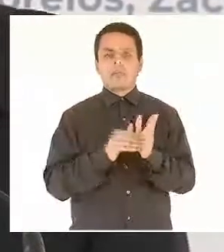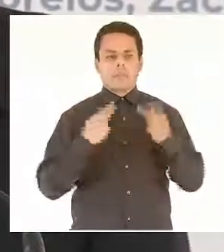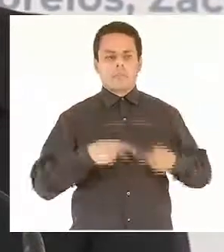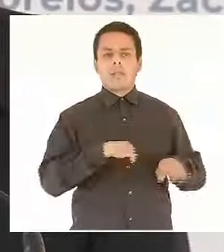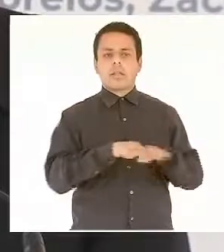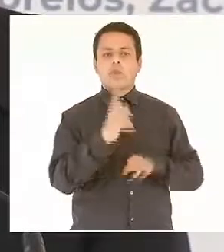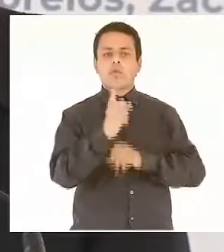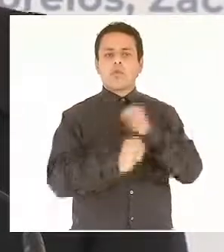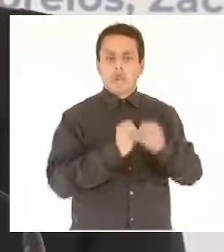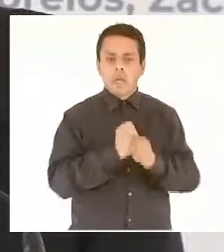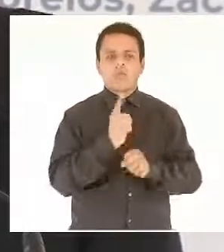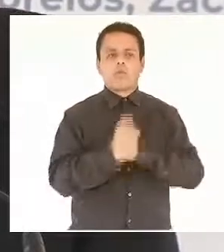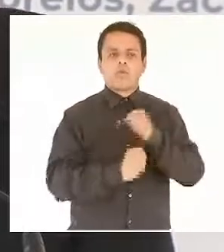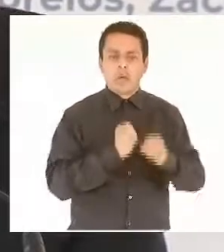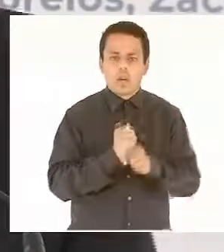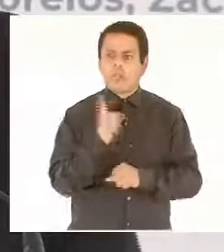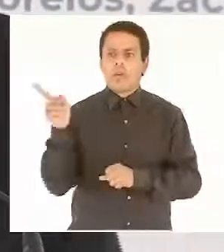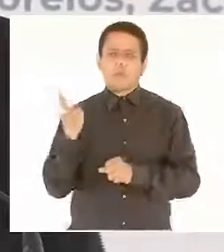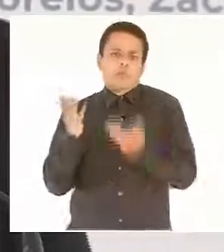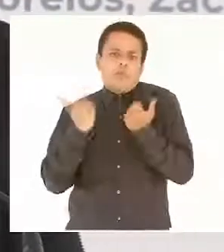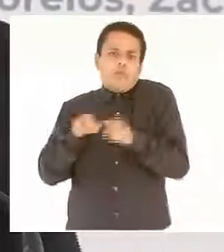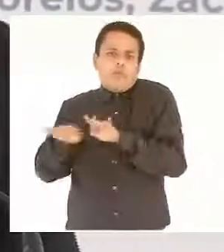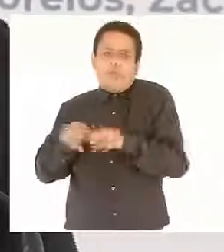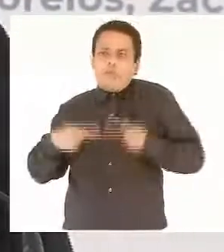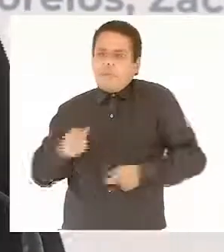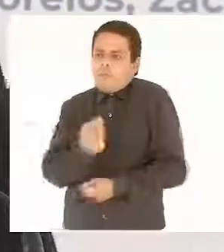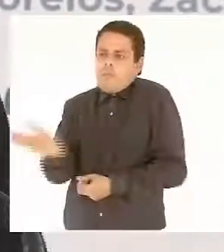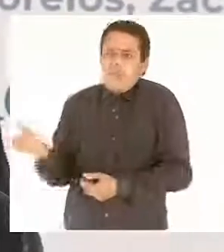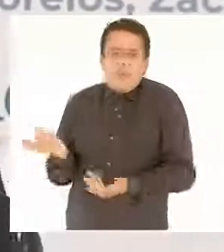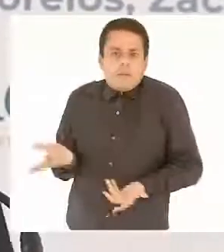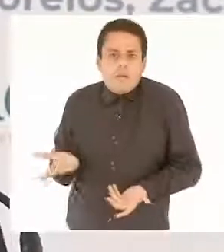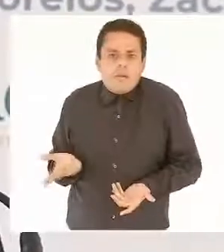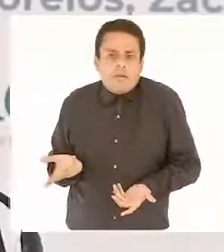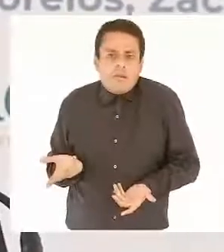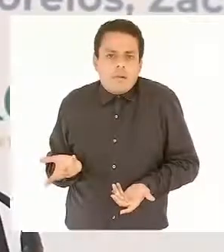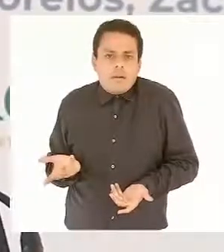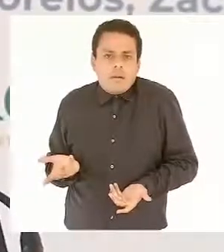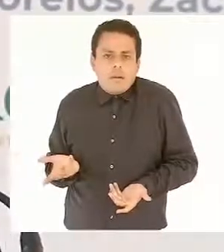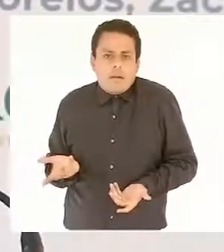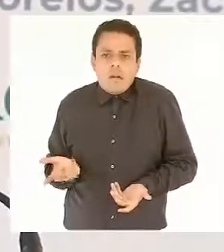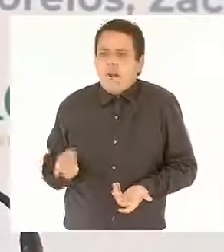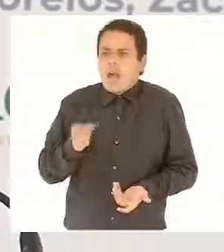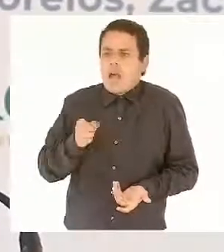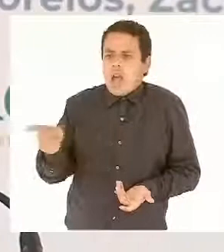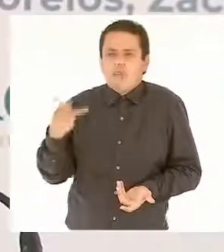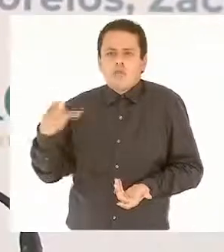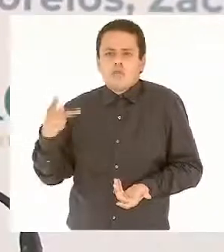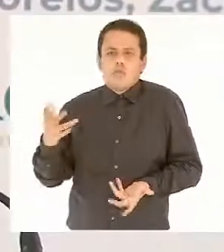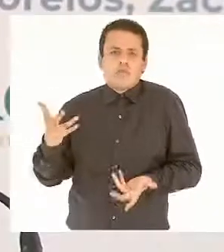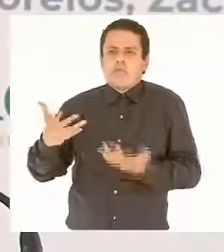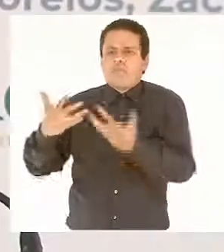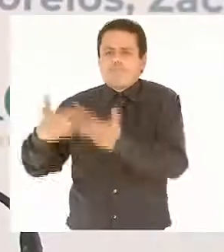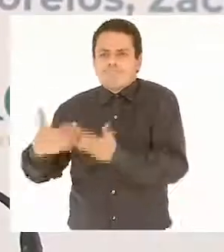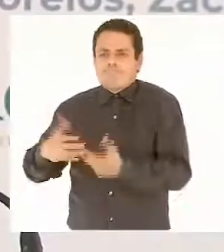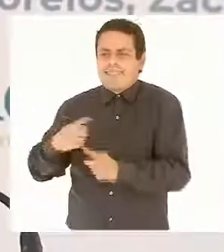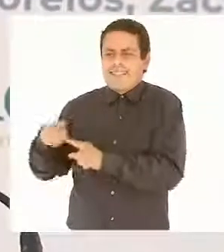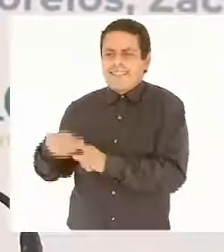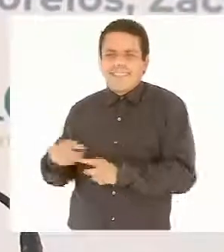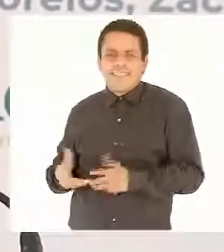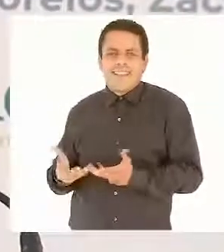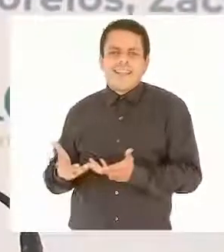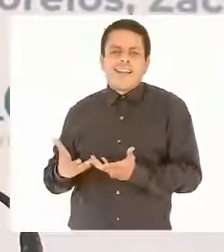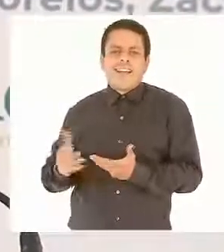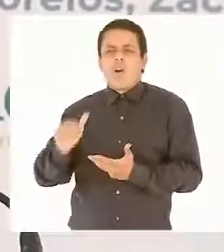año, que no los tienen, a pesar de la automatización y de